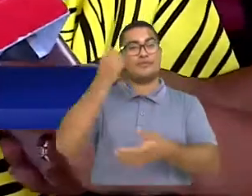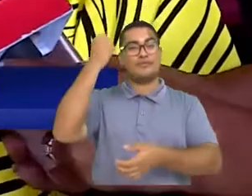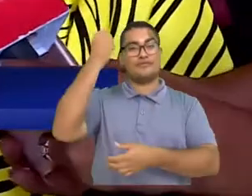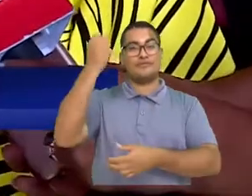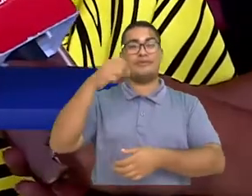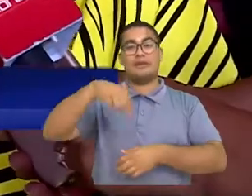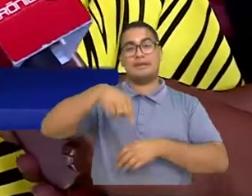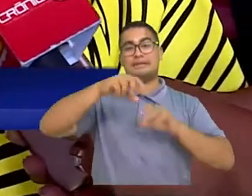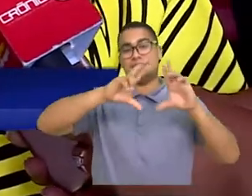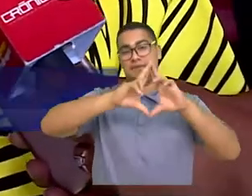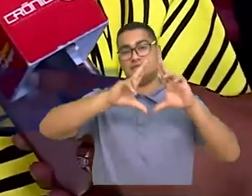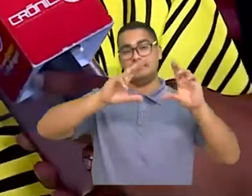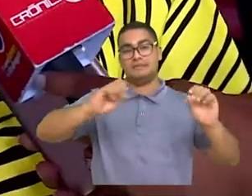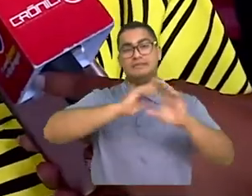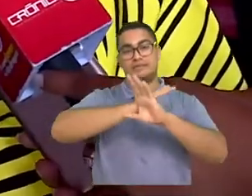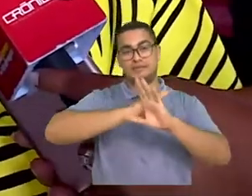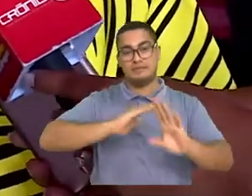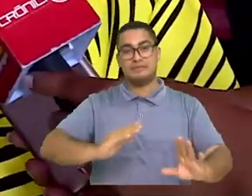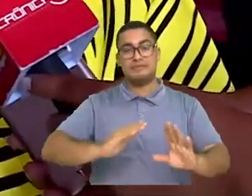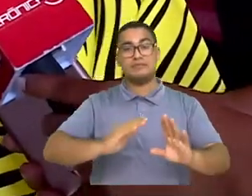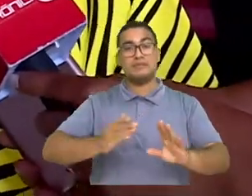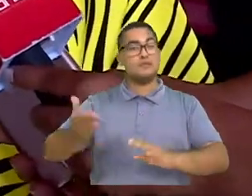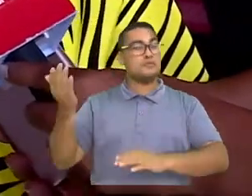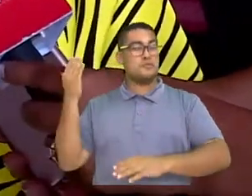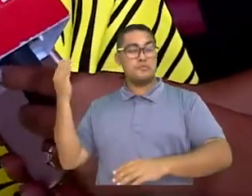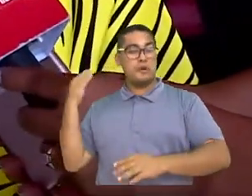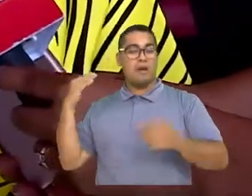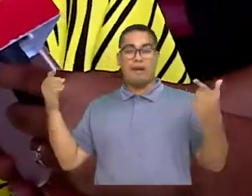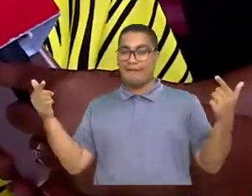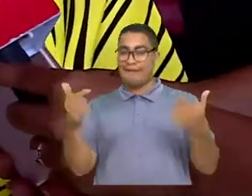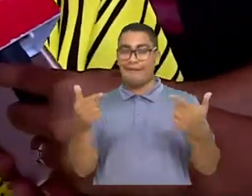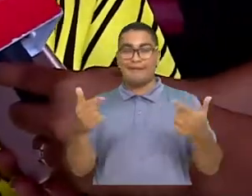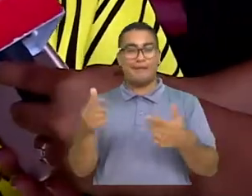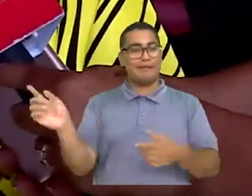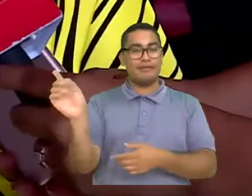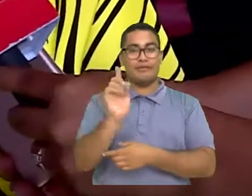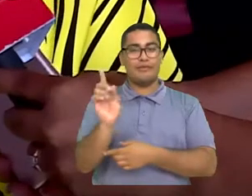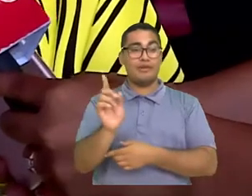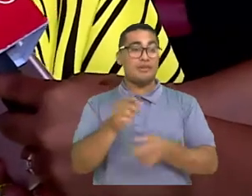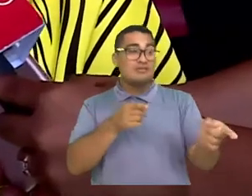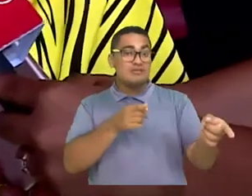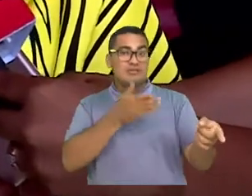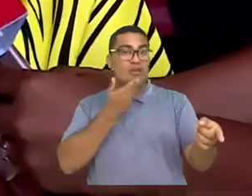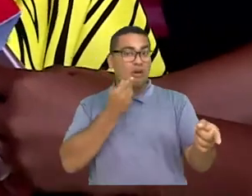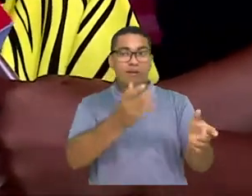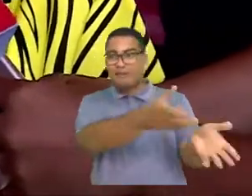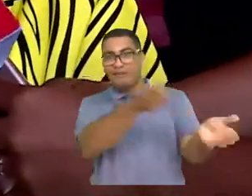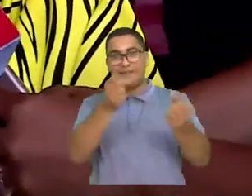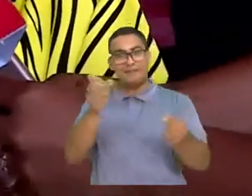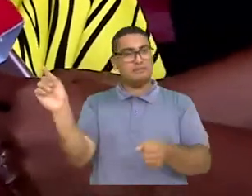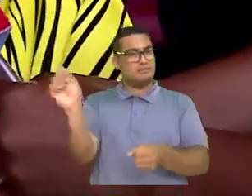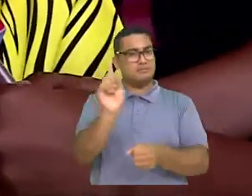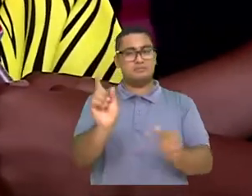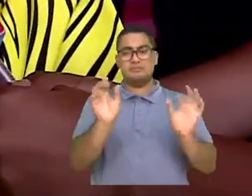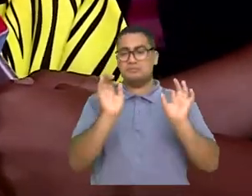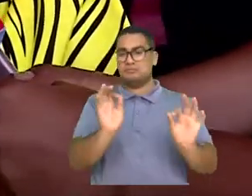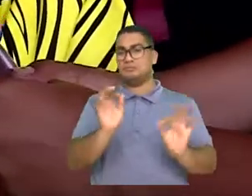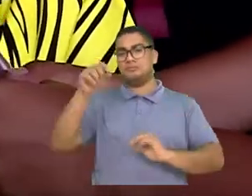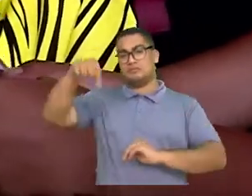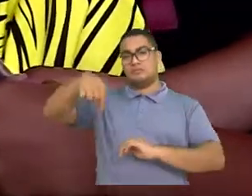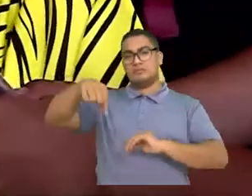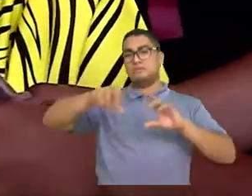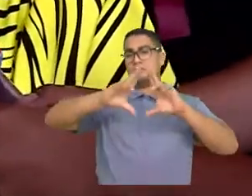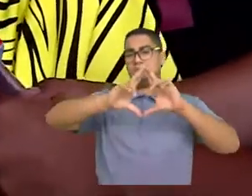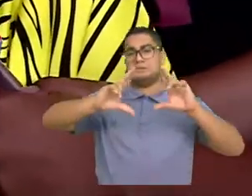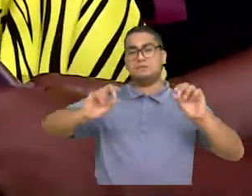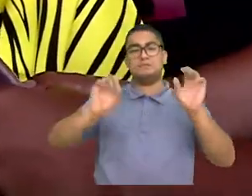en paz, que no hay esa cosa que ya un muchacho ya lo agarraron, que nada de eso, estamos felices